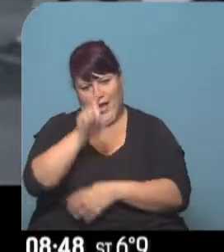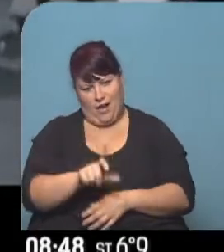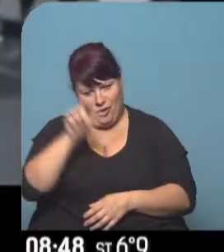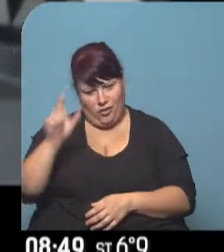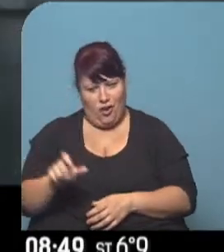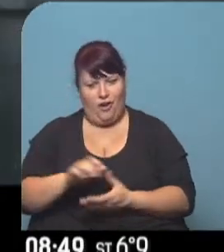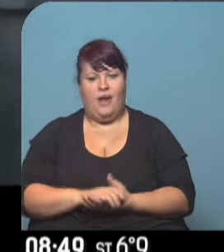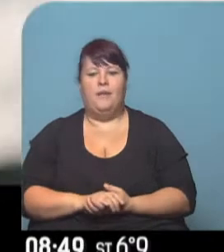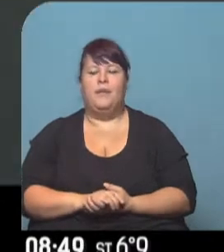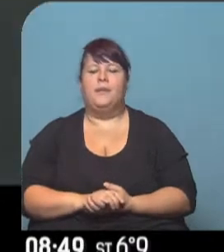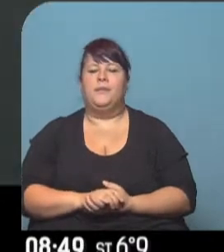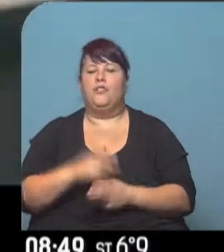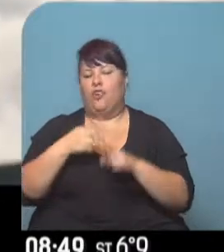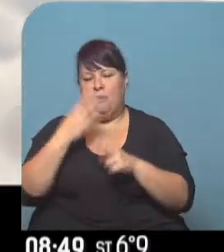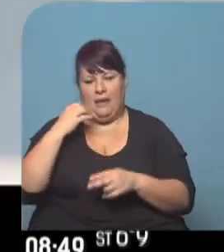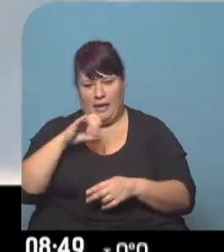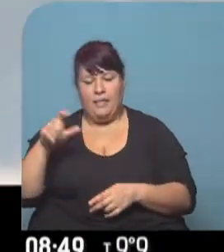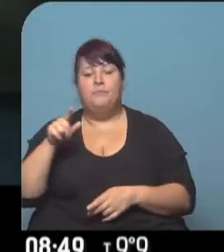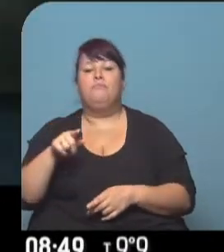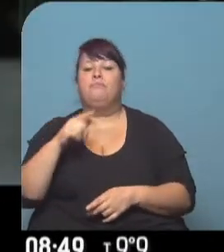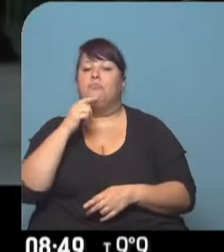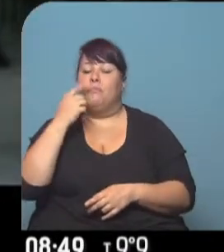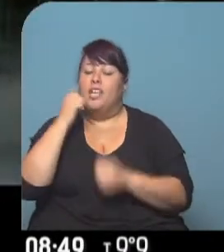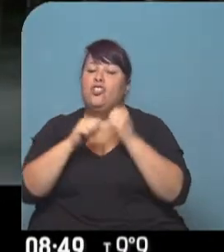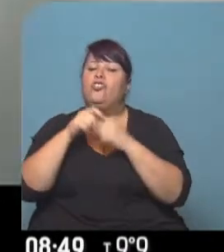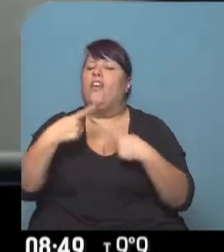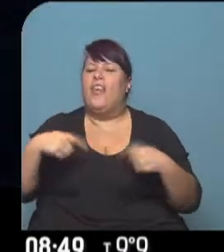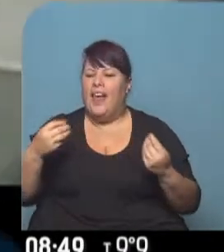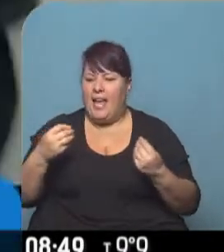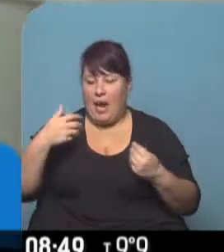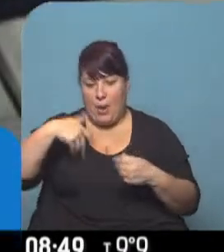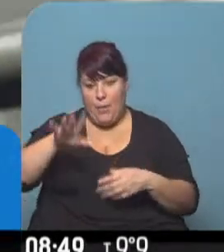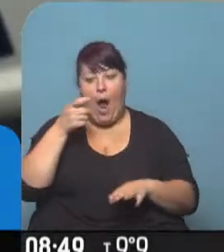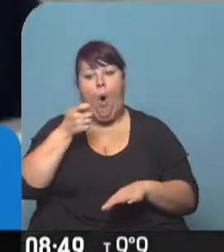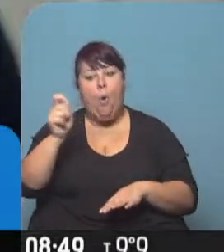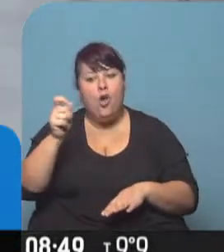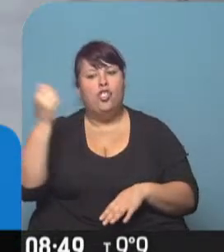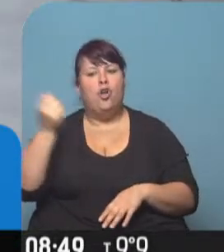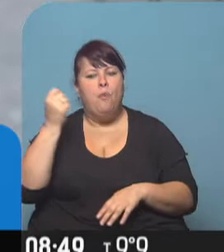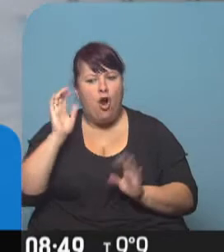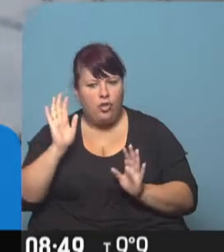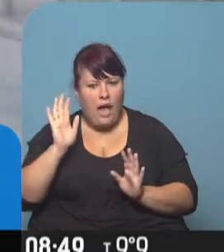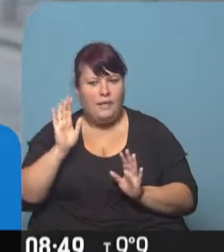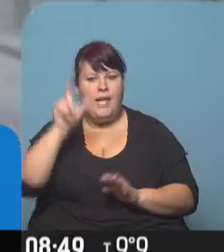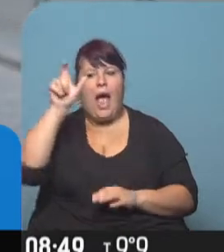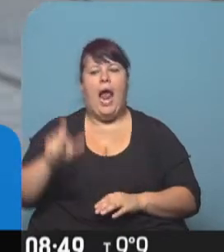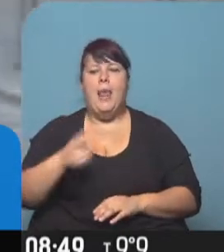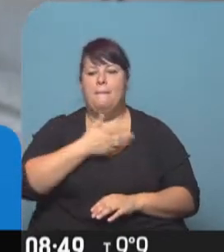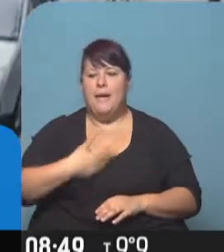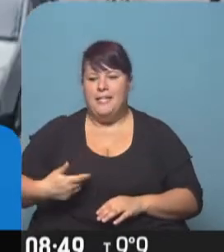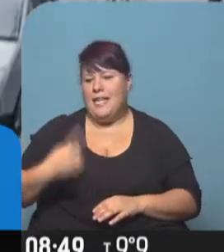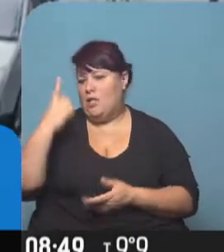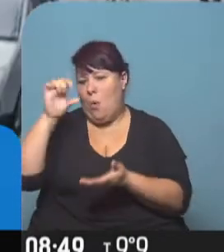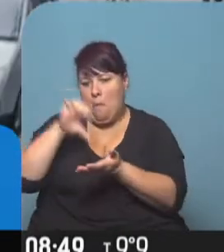protagonistas en Ryan Reynolds y Samuel Jackson. La historia de que se va a producir un juicio muy importante al presidente de